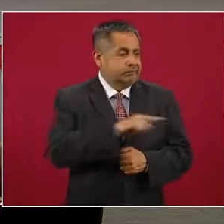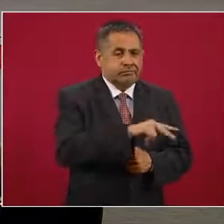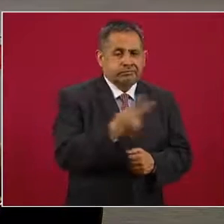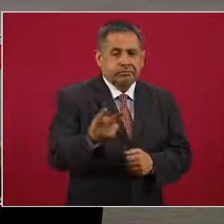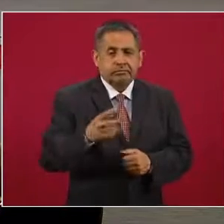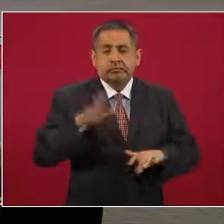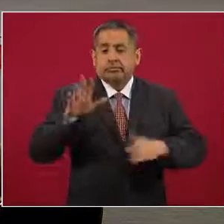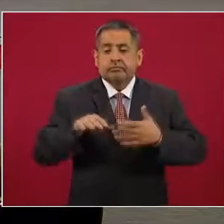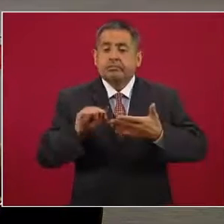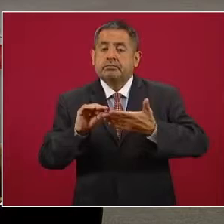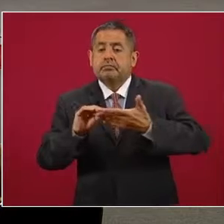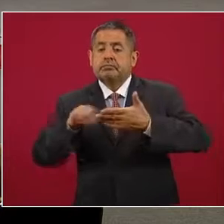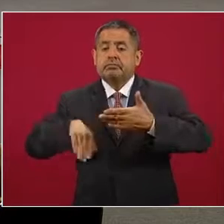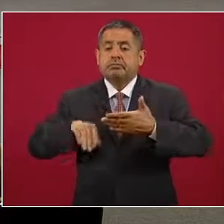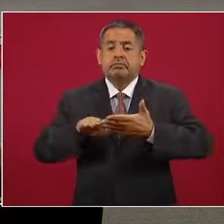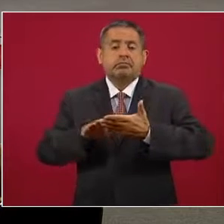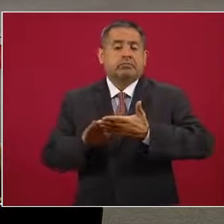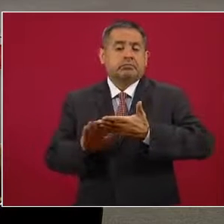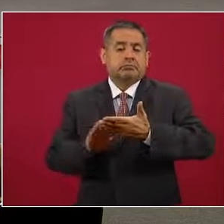borra.